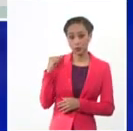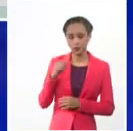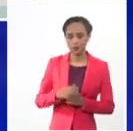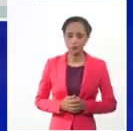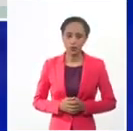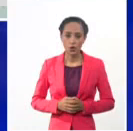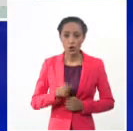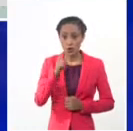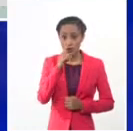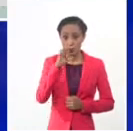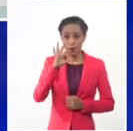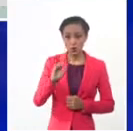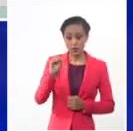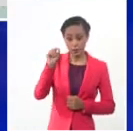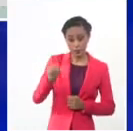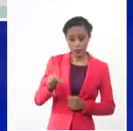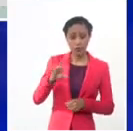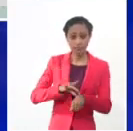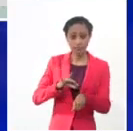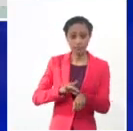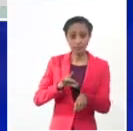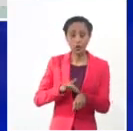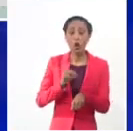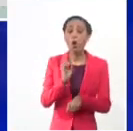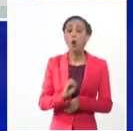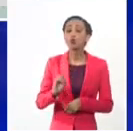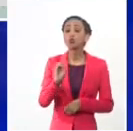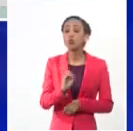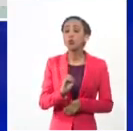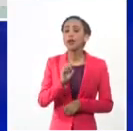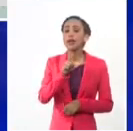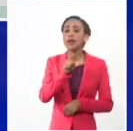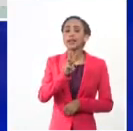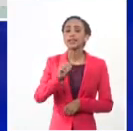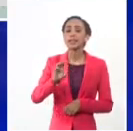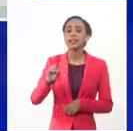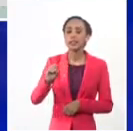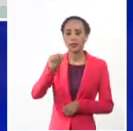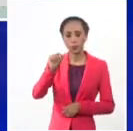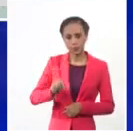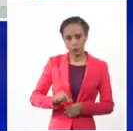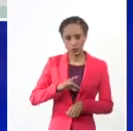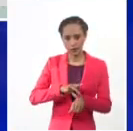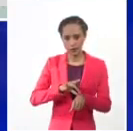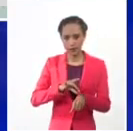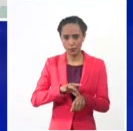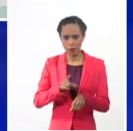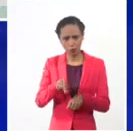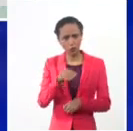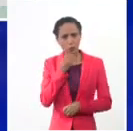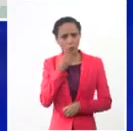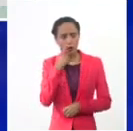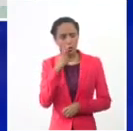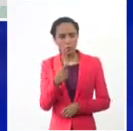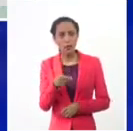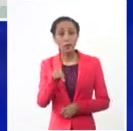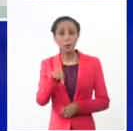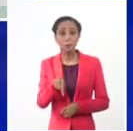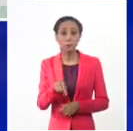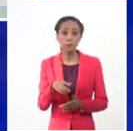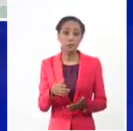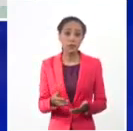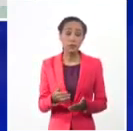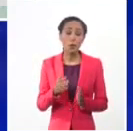importados, octubre con 300. Esta es una cifra que también se puede ver como a partir